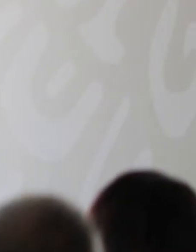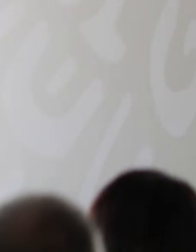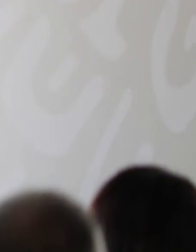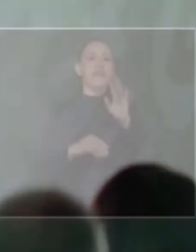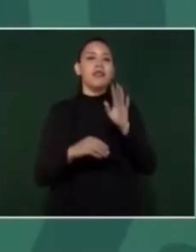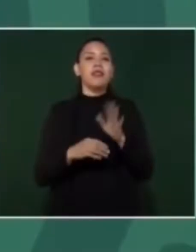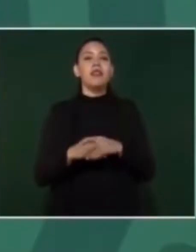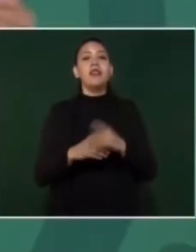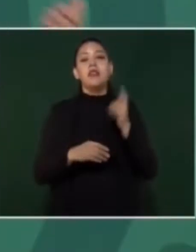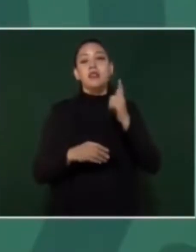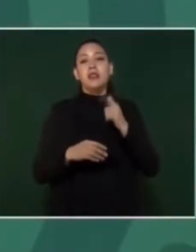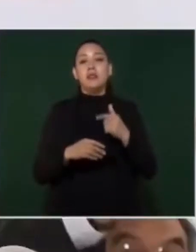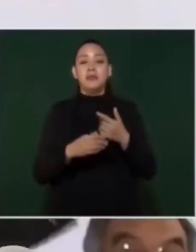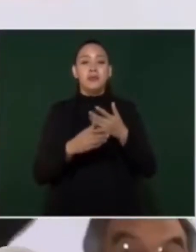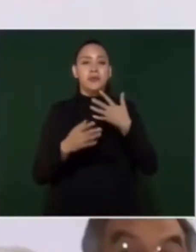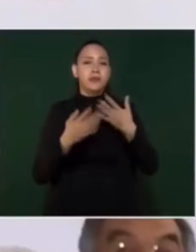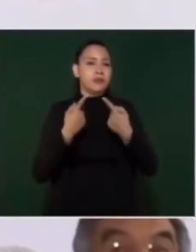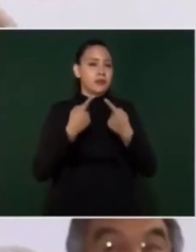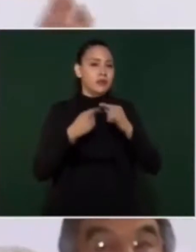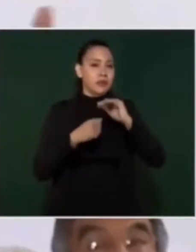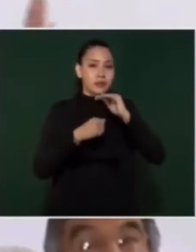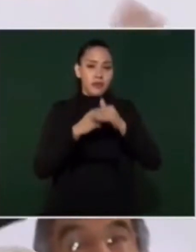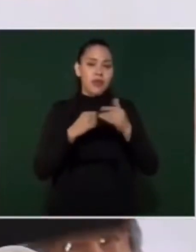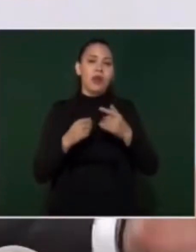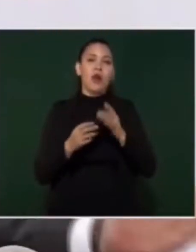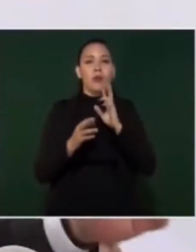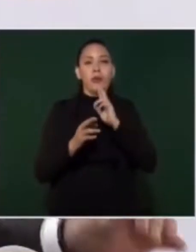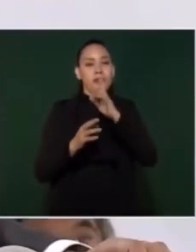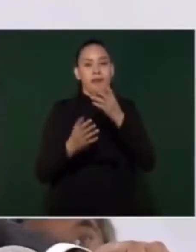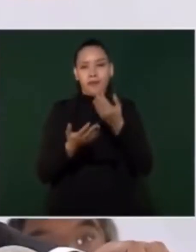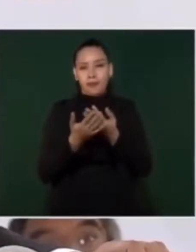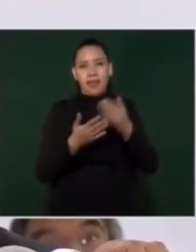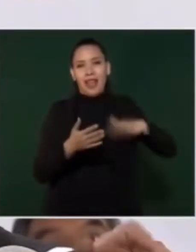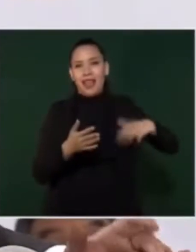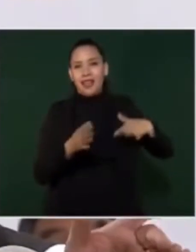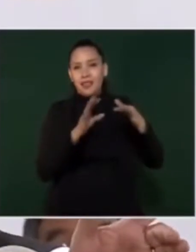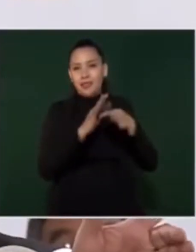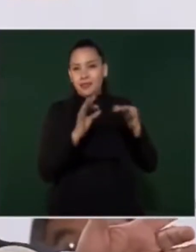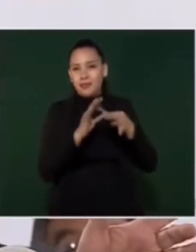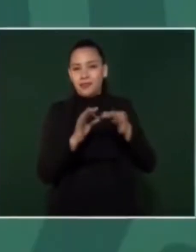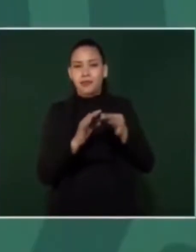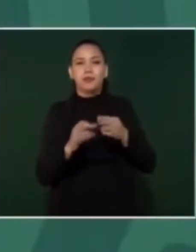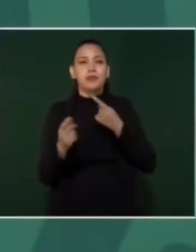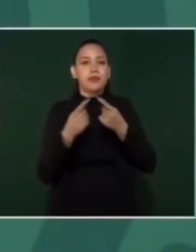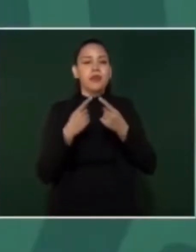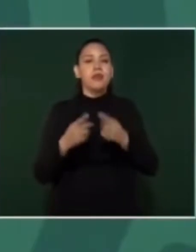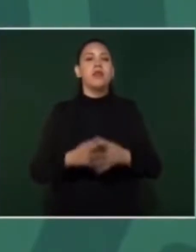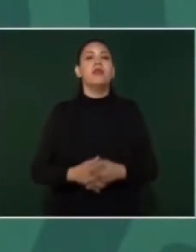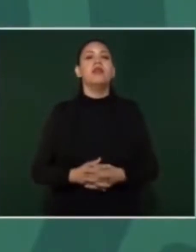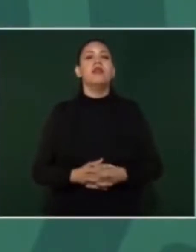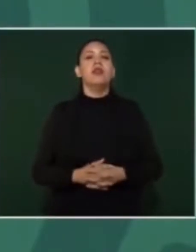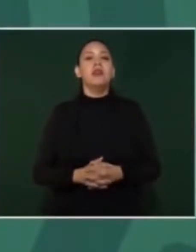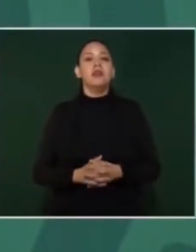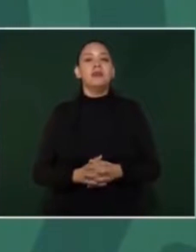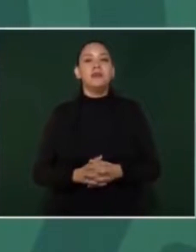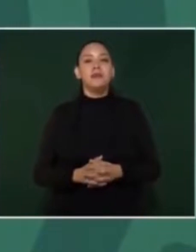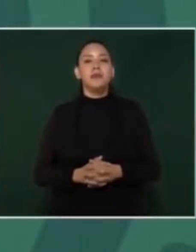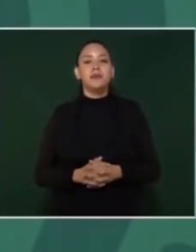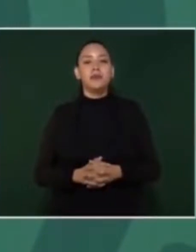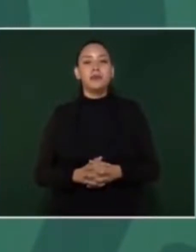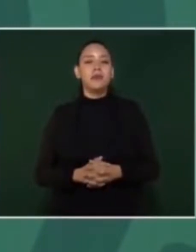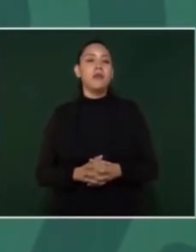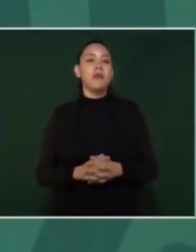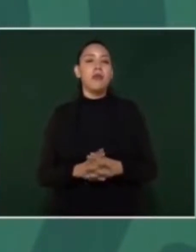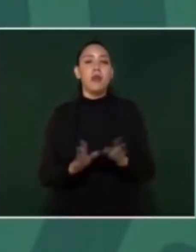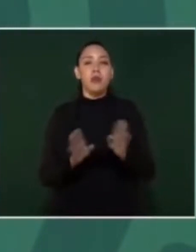preferencias en segundo lugar de la medición se encuentra el secretario de relaciones exteriores Marcelo ebrard casa wong quien alcanza